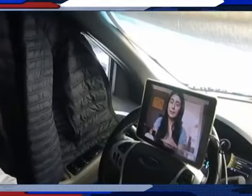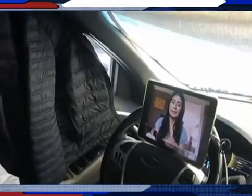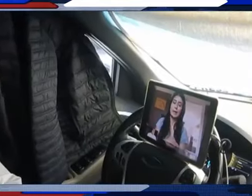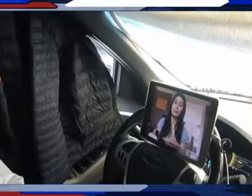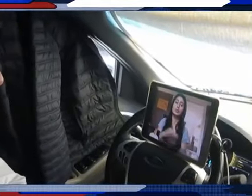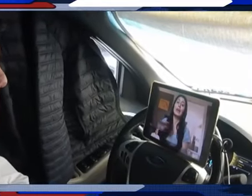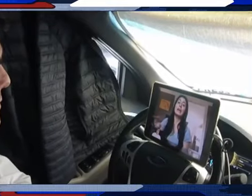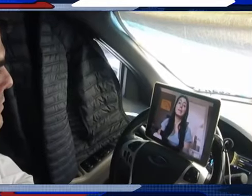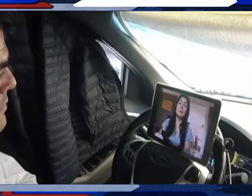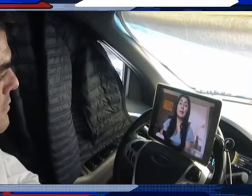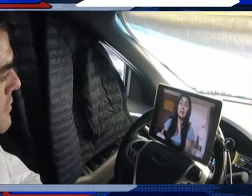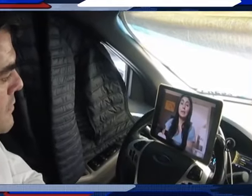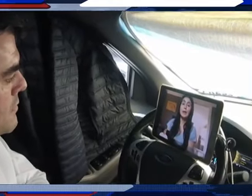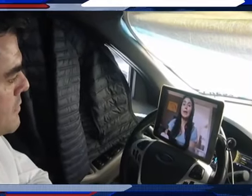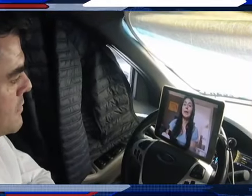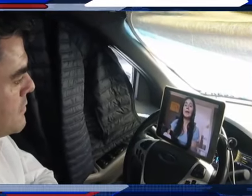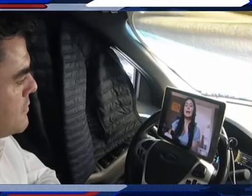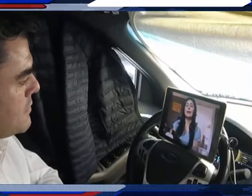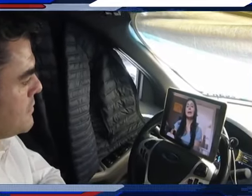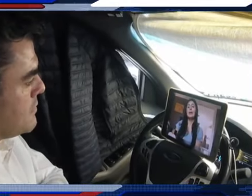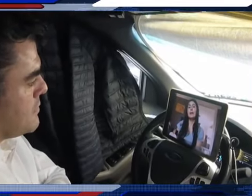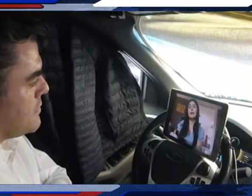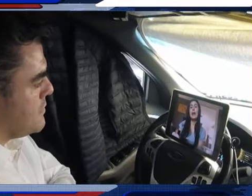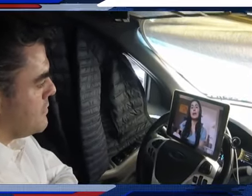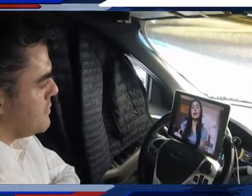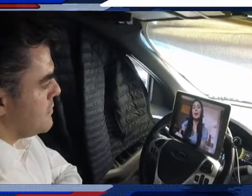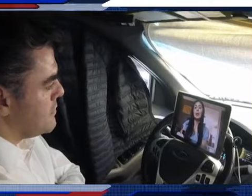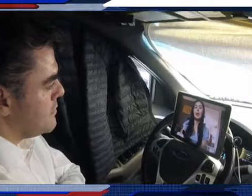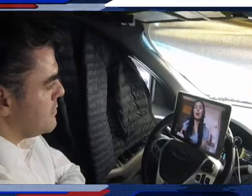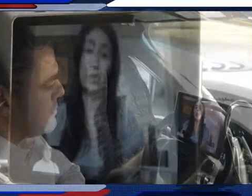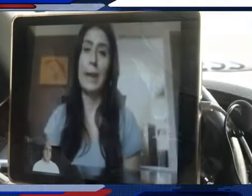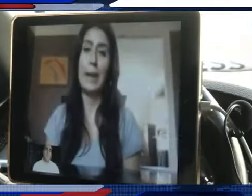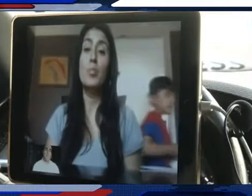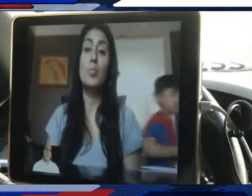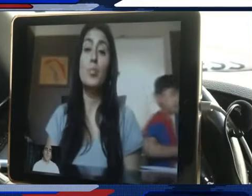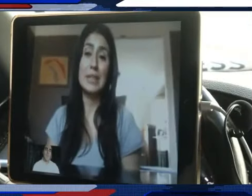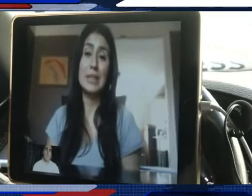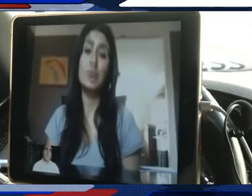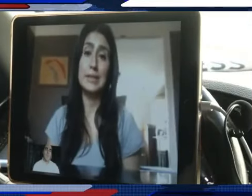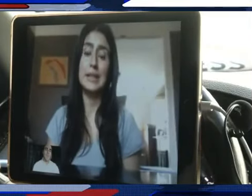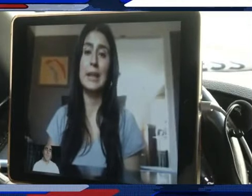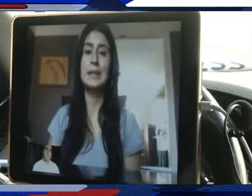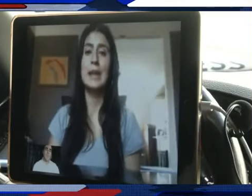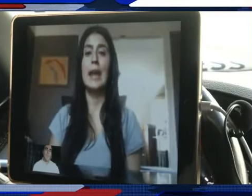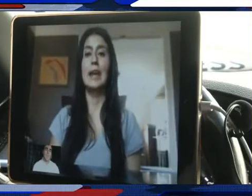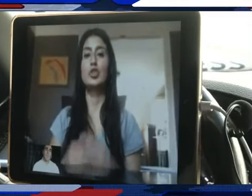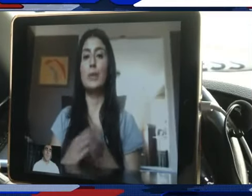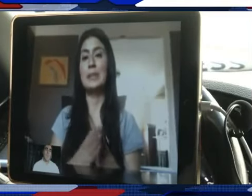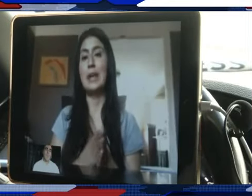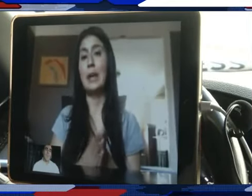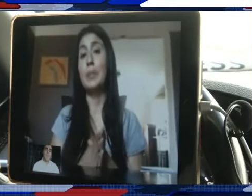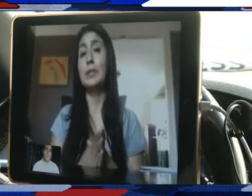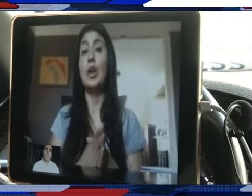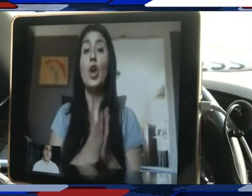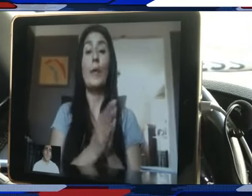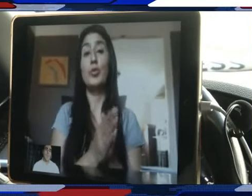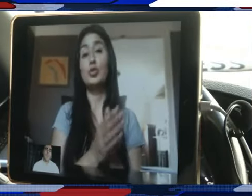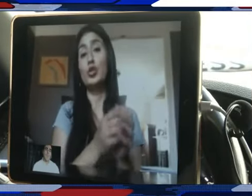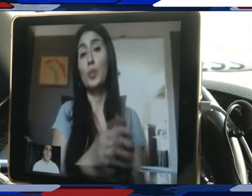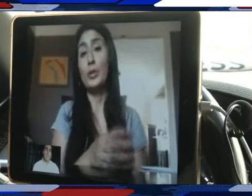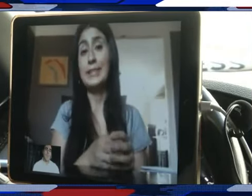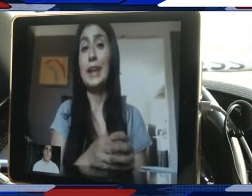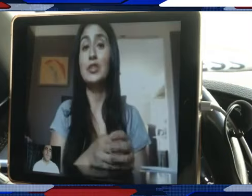esta última ley, la senadora Jessica Ramos dice que se garantizará más transparencia. Muchas de las injusticias son especialmente